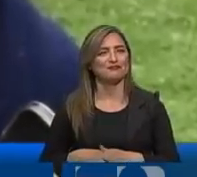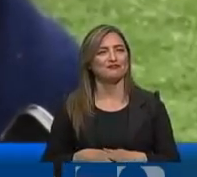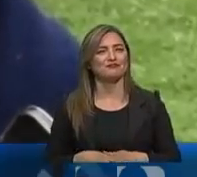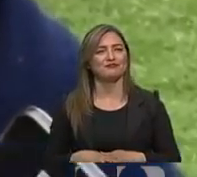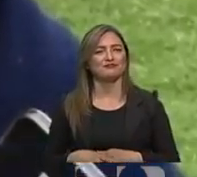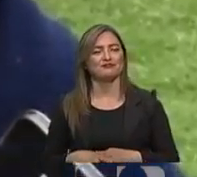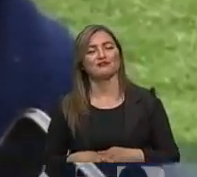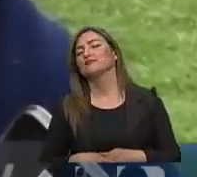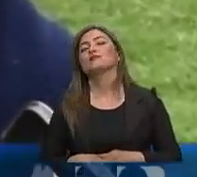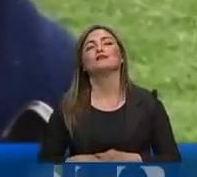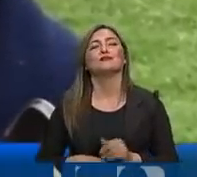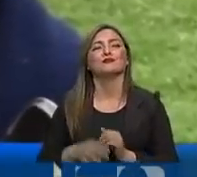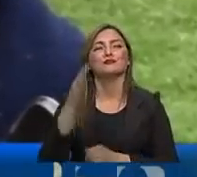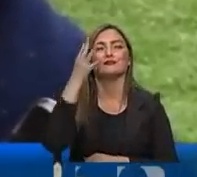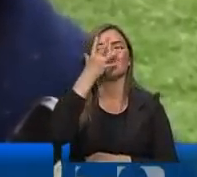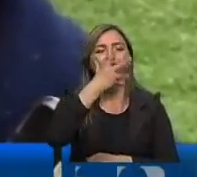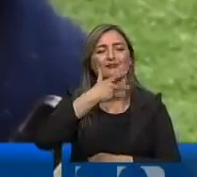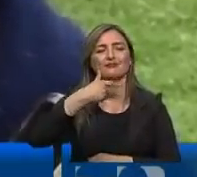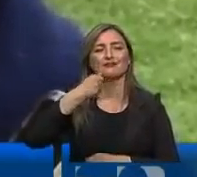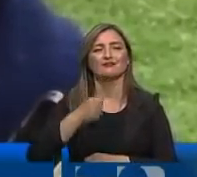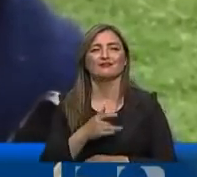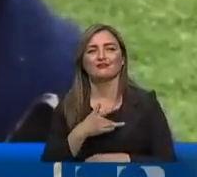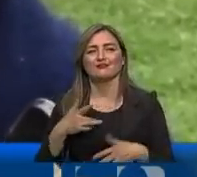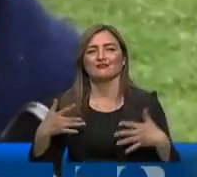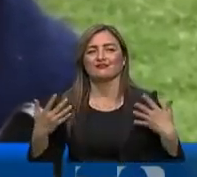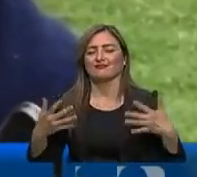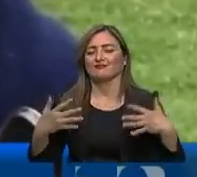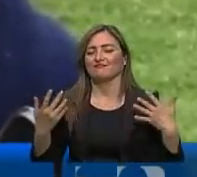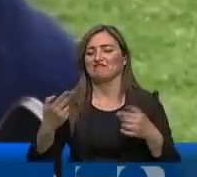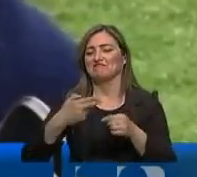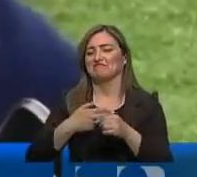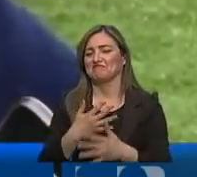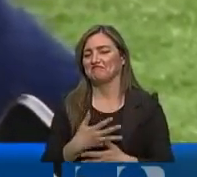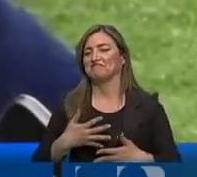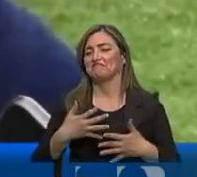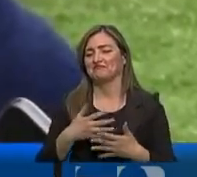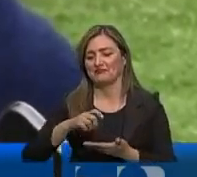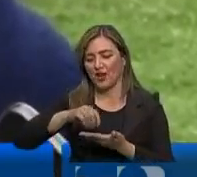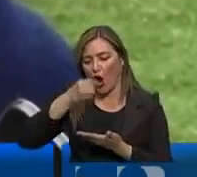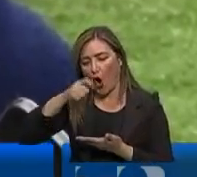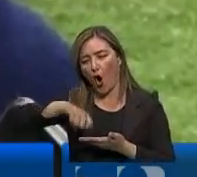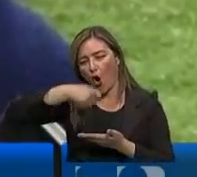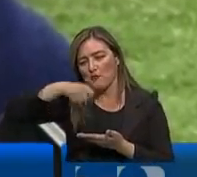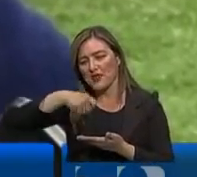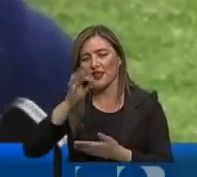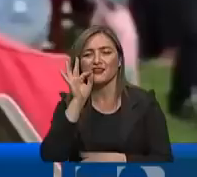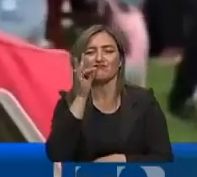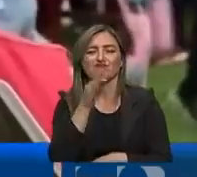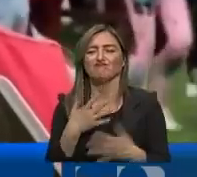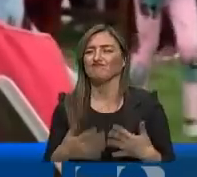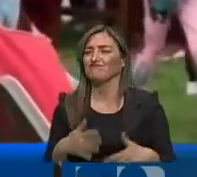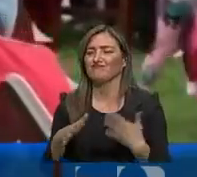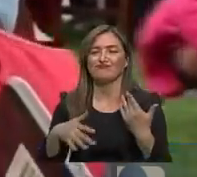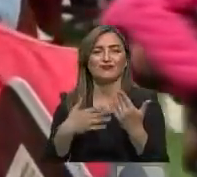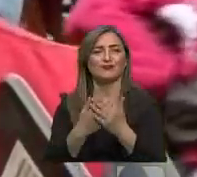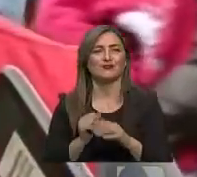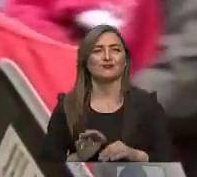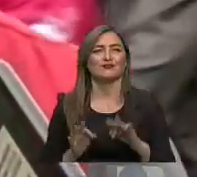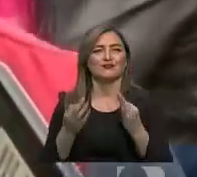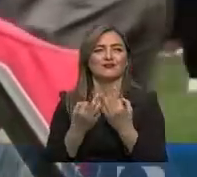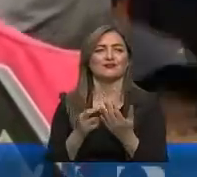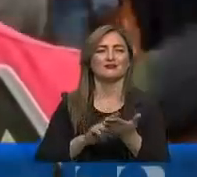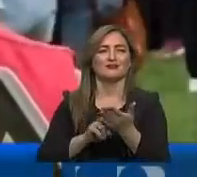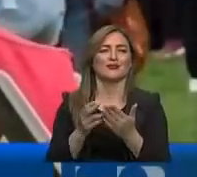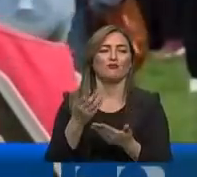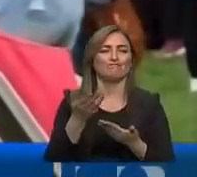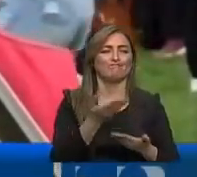Muy bonito, muy felices pasamos y muy riquísimo todo lo que han preparado. La familia se reúne,